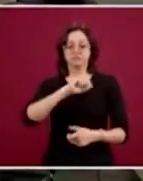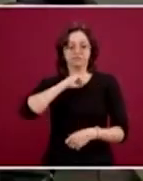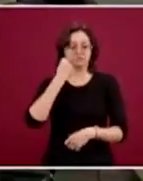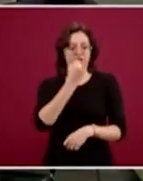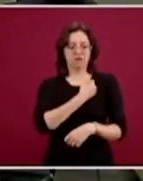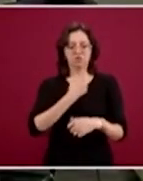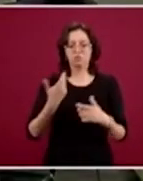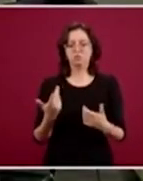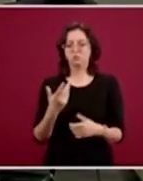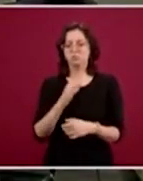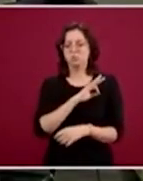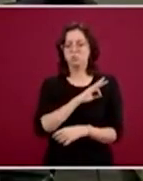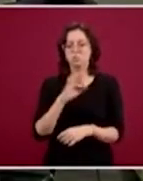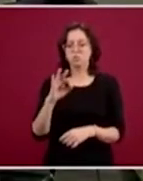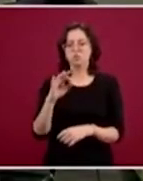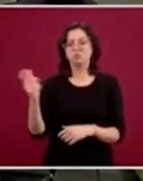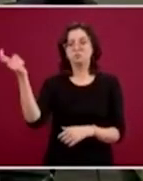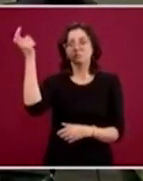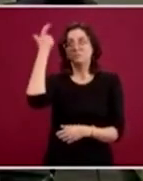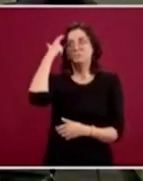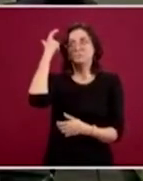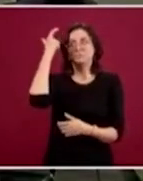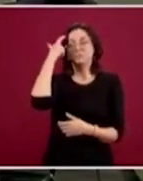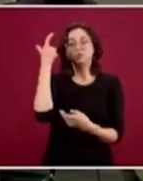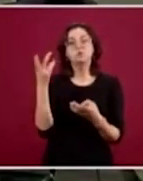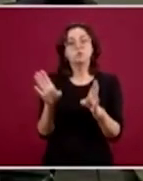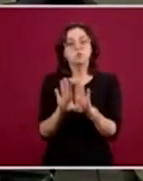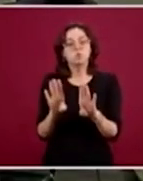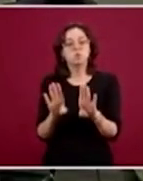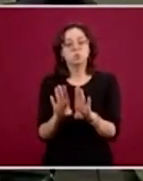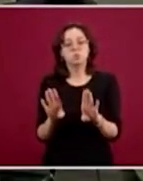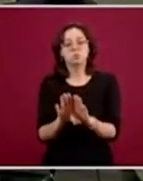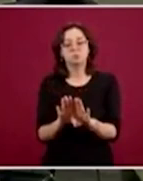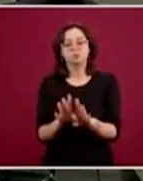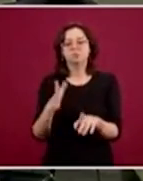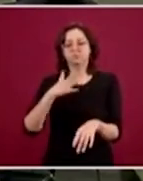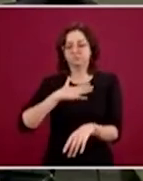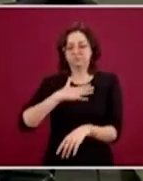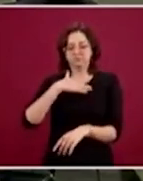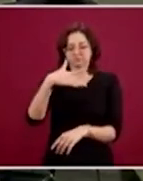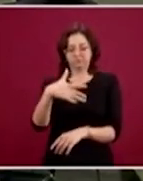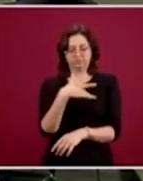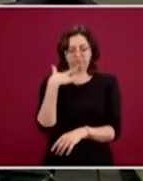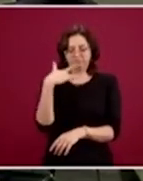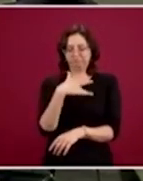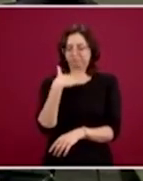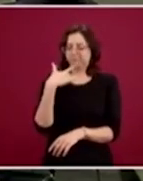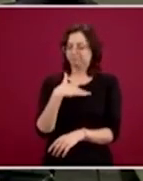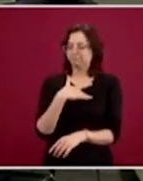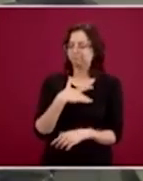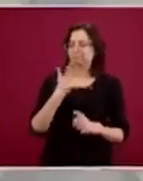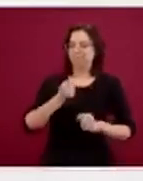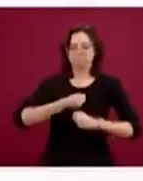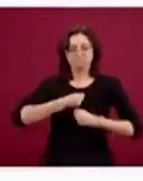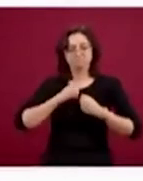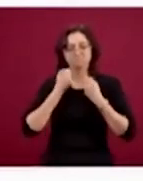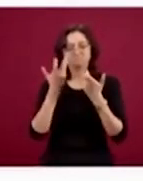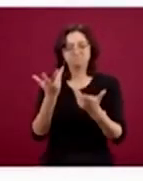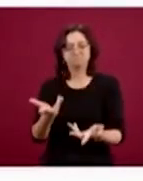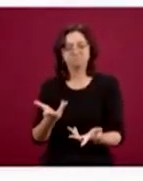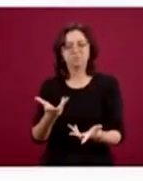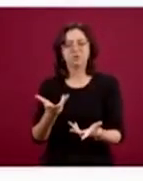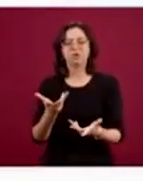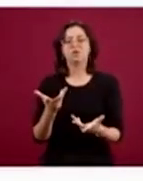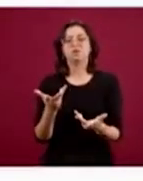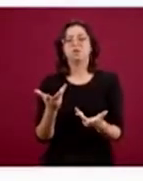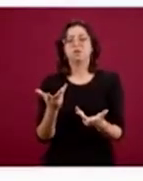física. Nuestra salud mental se va a fortalecer a través de reconocer nuestras emociones, de expresarlas, de